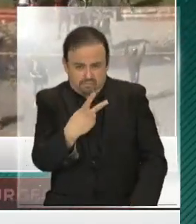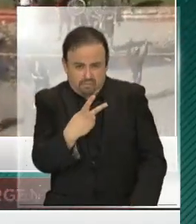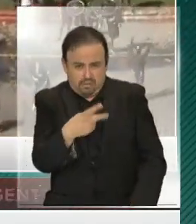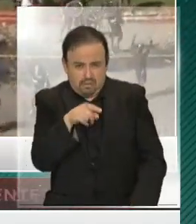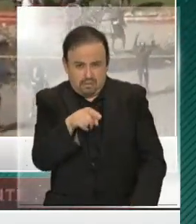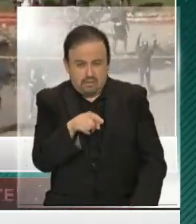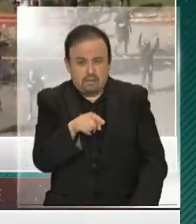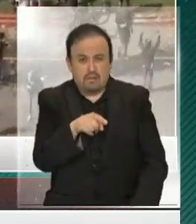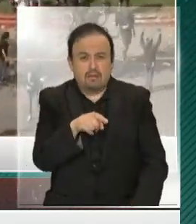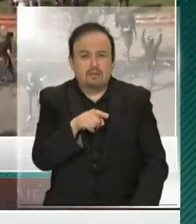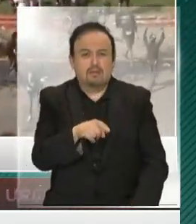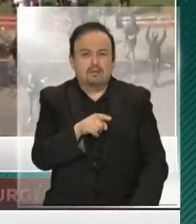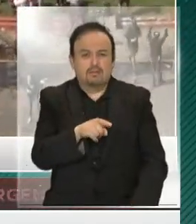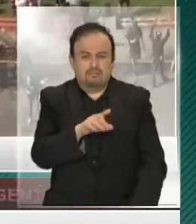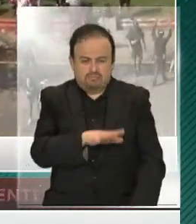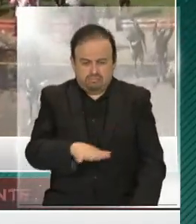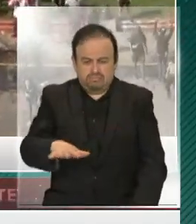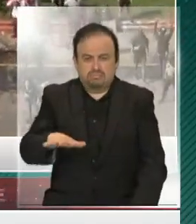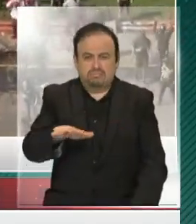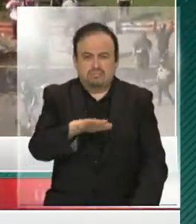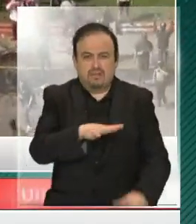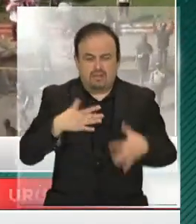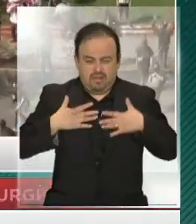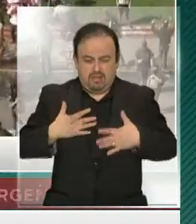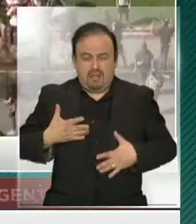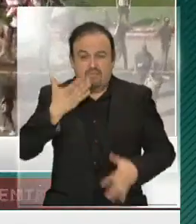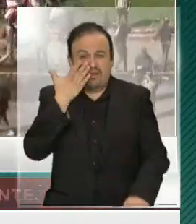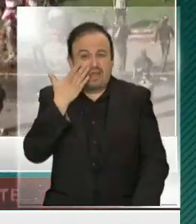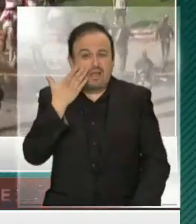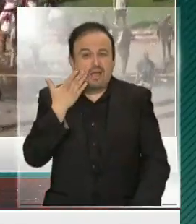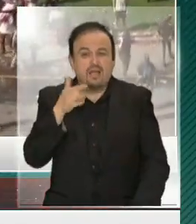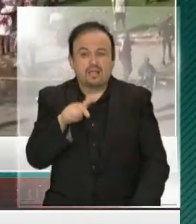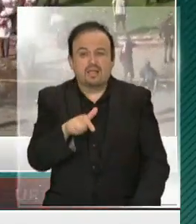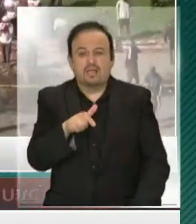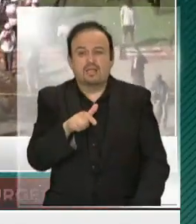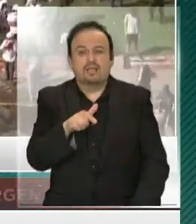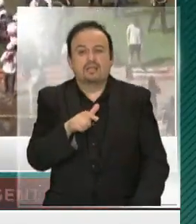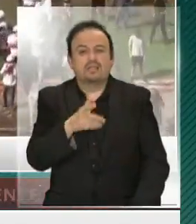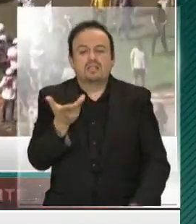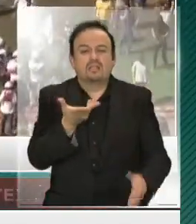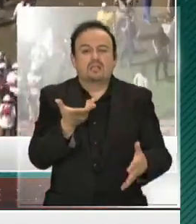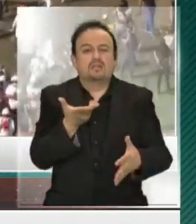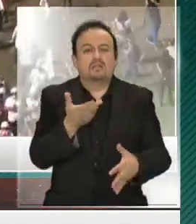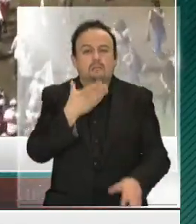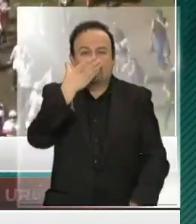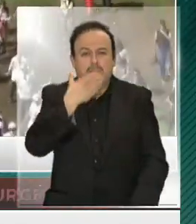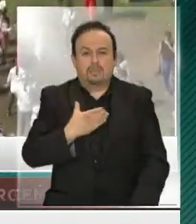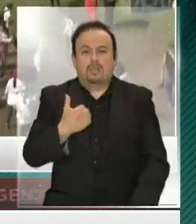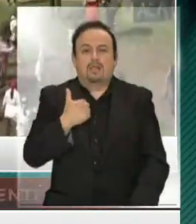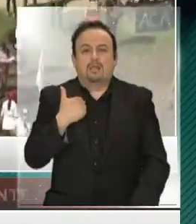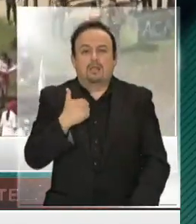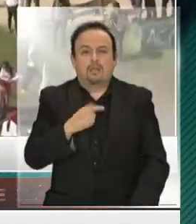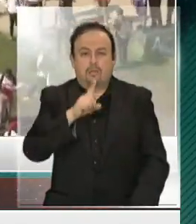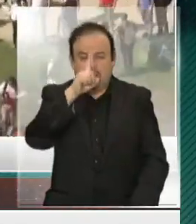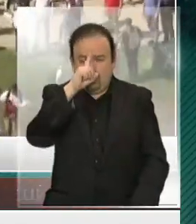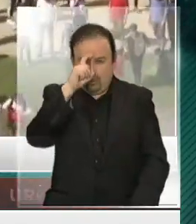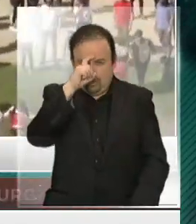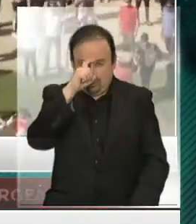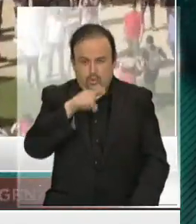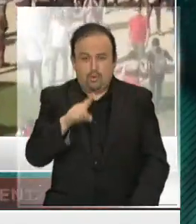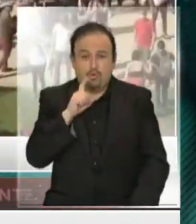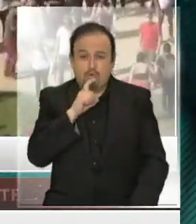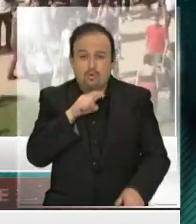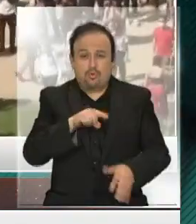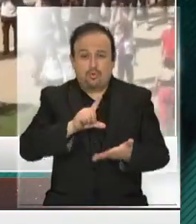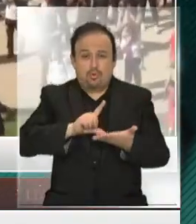ahí una mancha con personas vestidas de blanco bueno son personas que representan a la cruz roja que están en